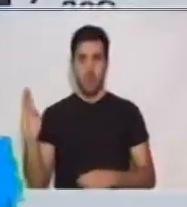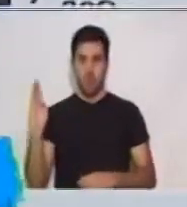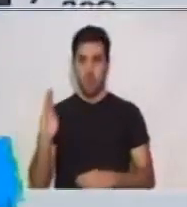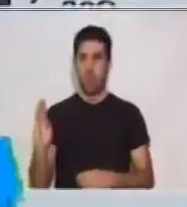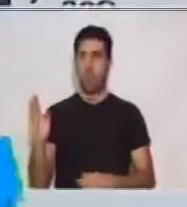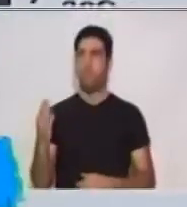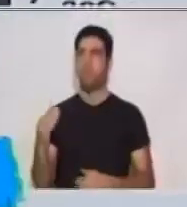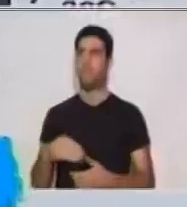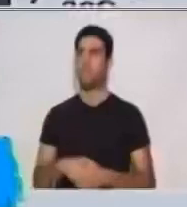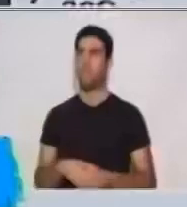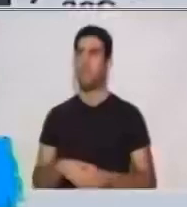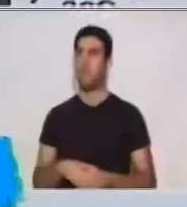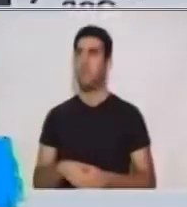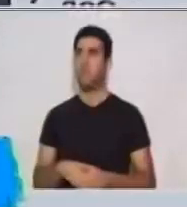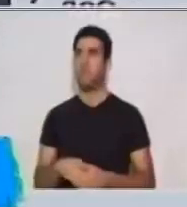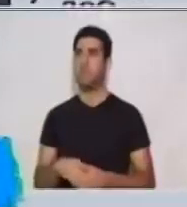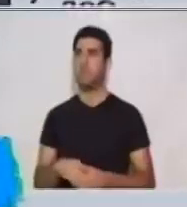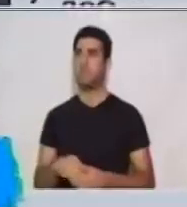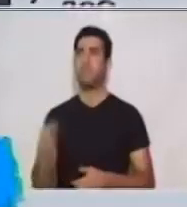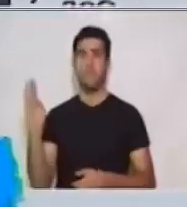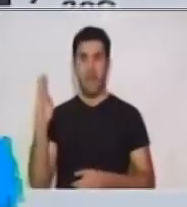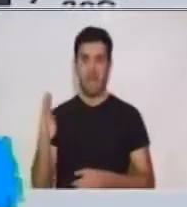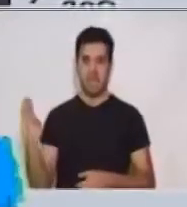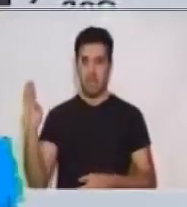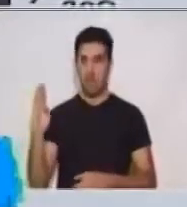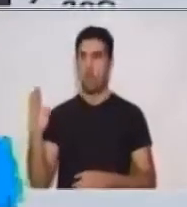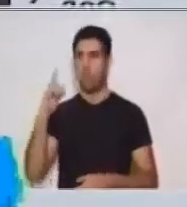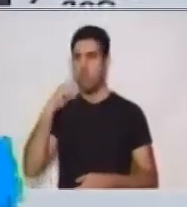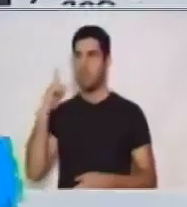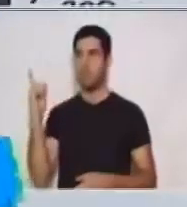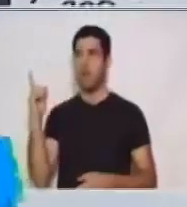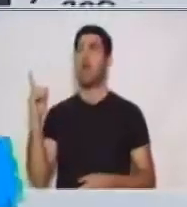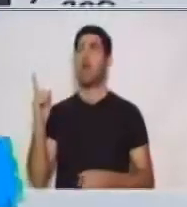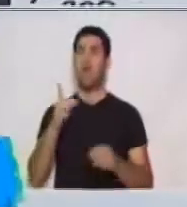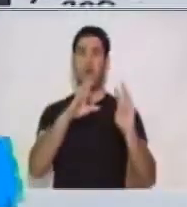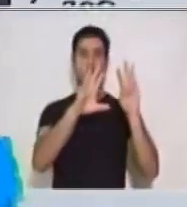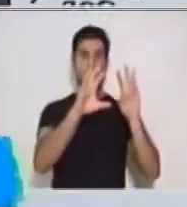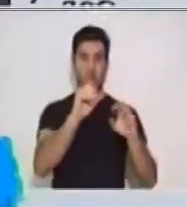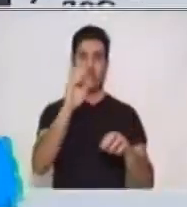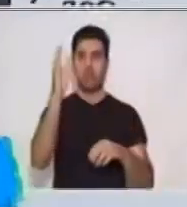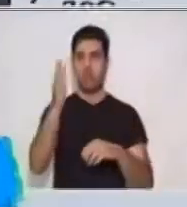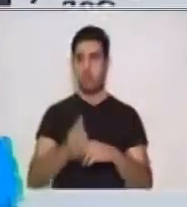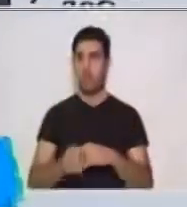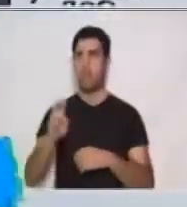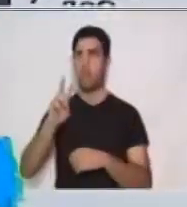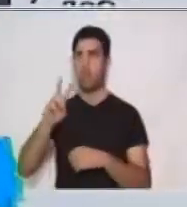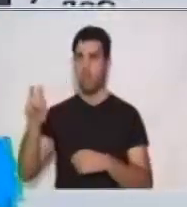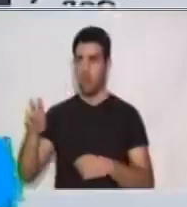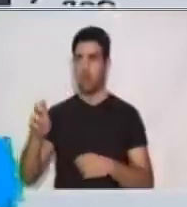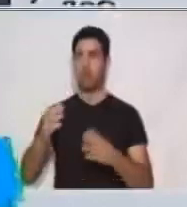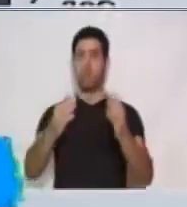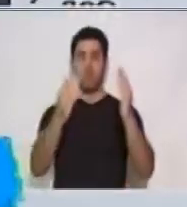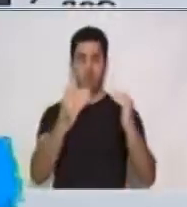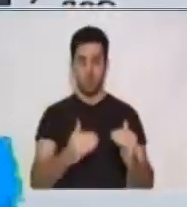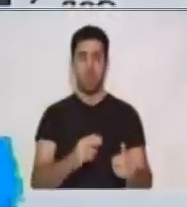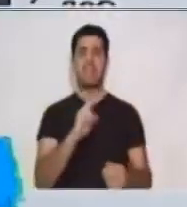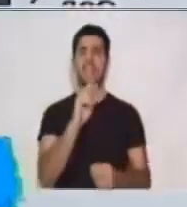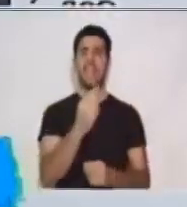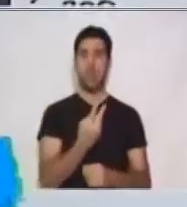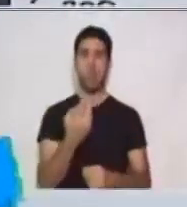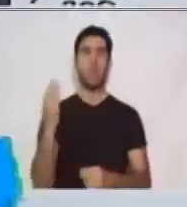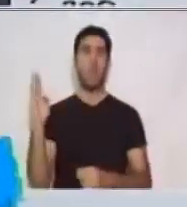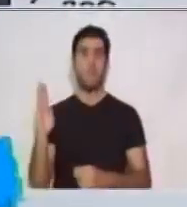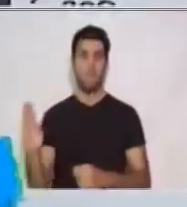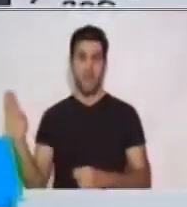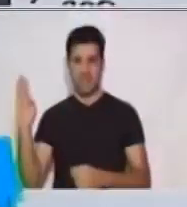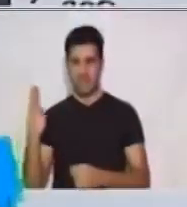Digo, 80 es a 200. Este 80 es a 200. Luego, sé que necesito